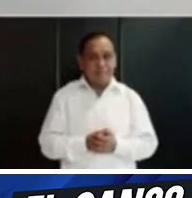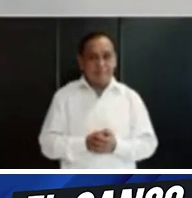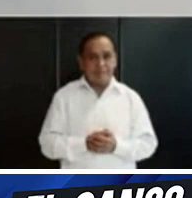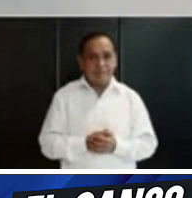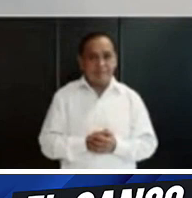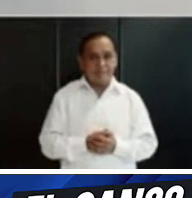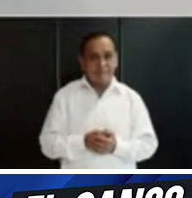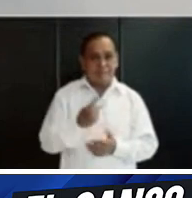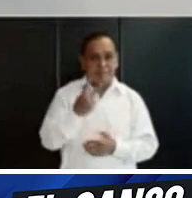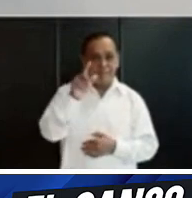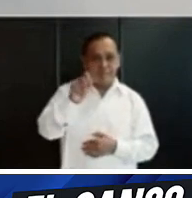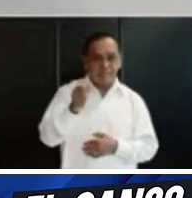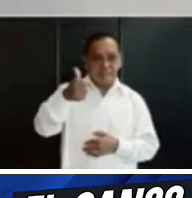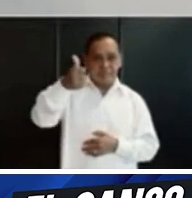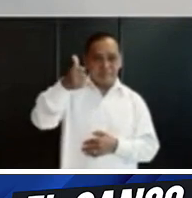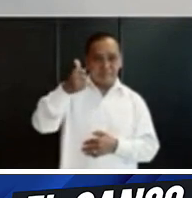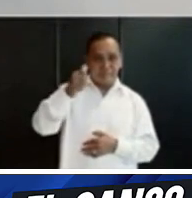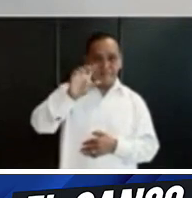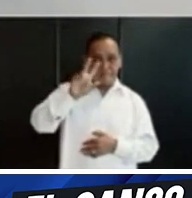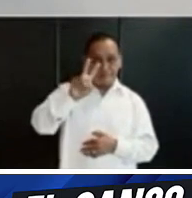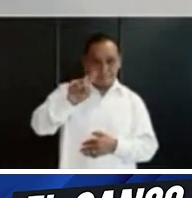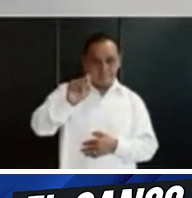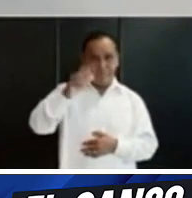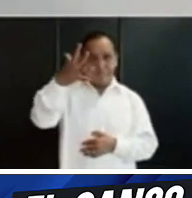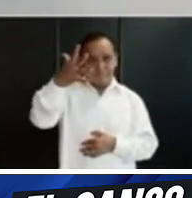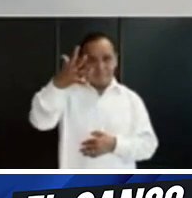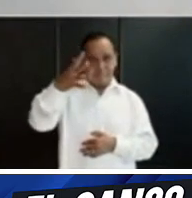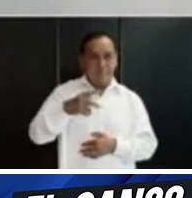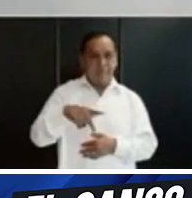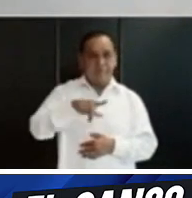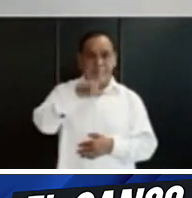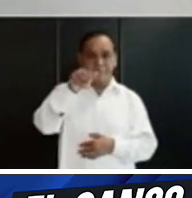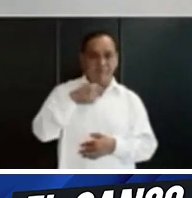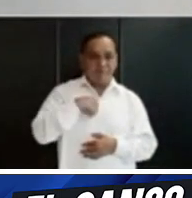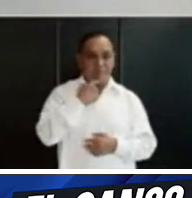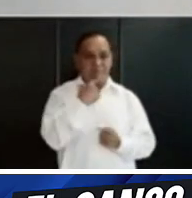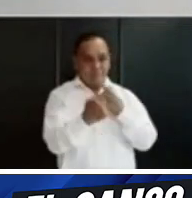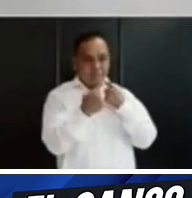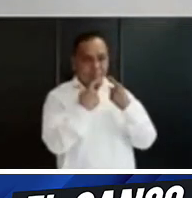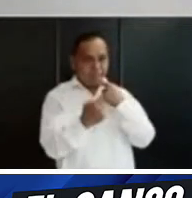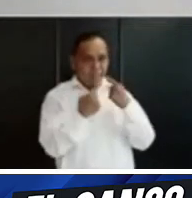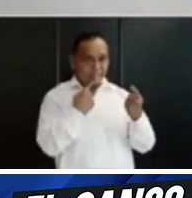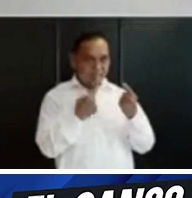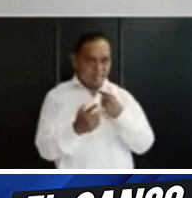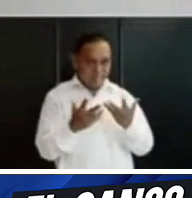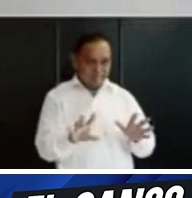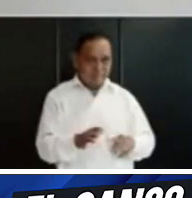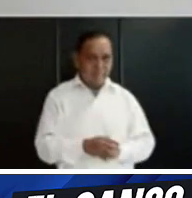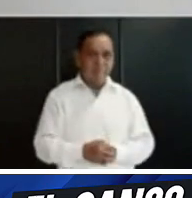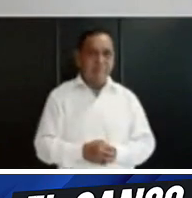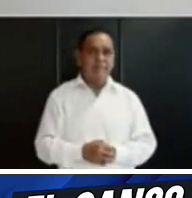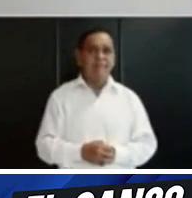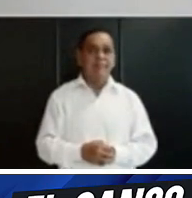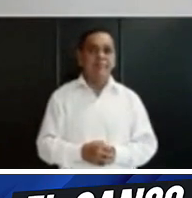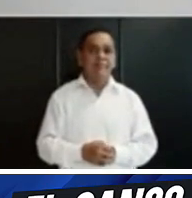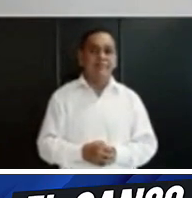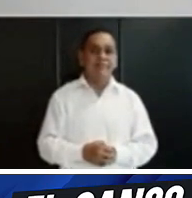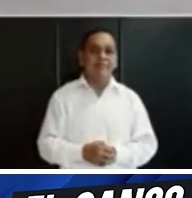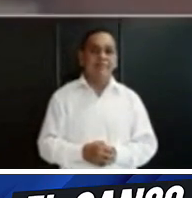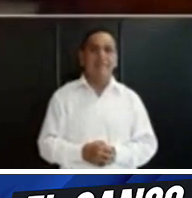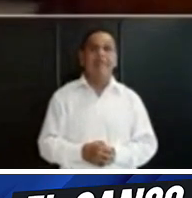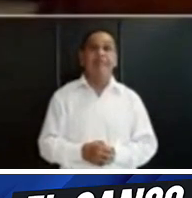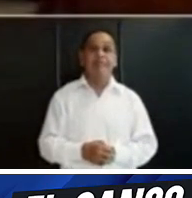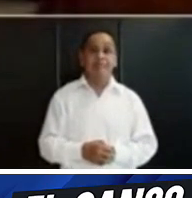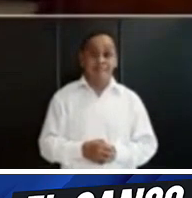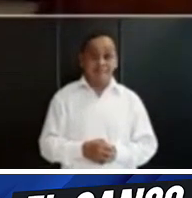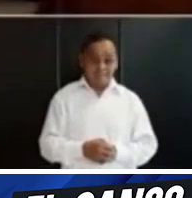El Bauer, 2.5. Y ya. Entonces déjame hablo yo con Bauer. Eso es un teléfono.